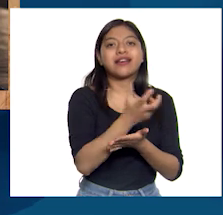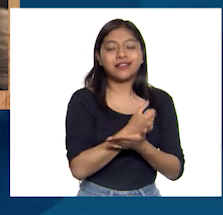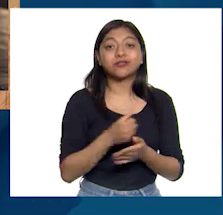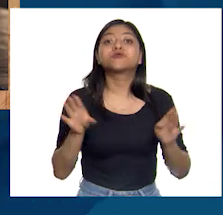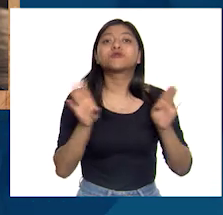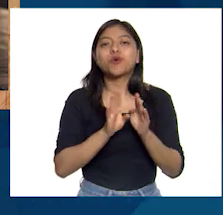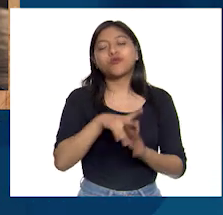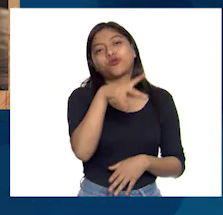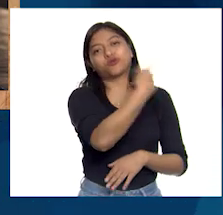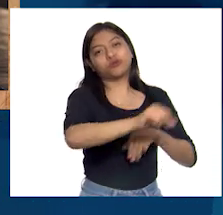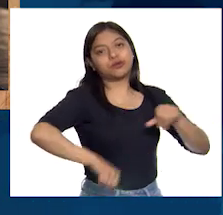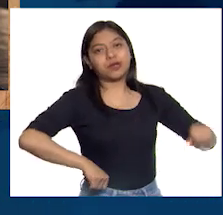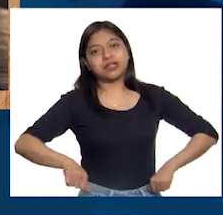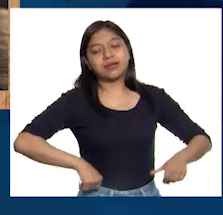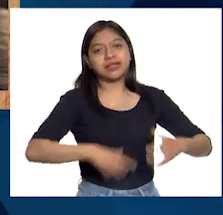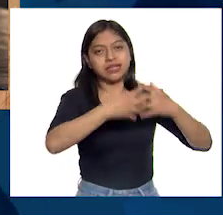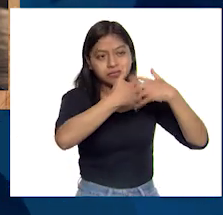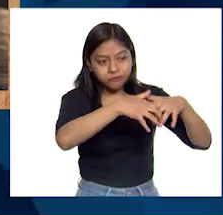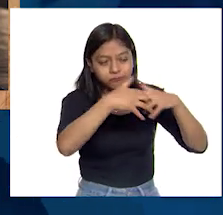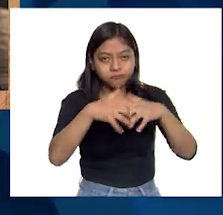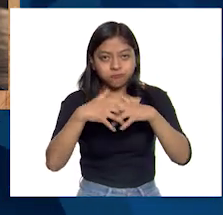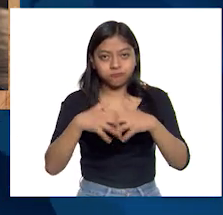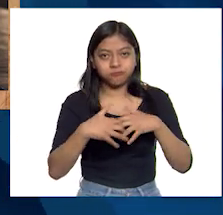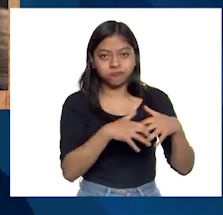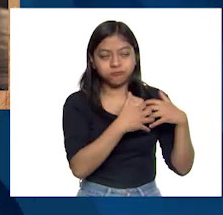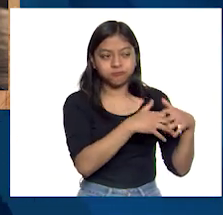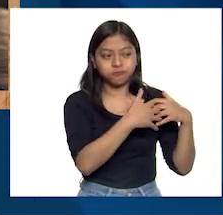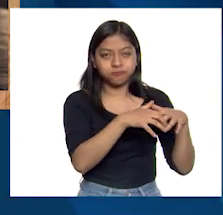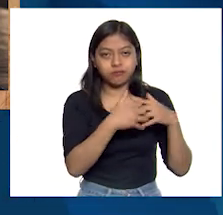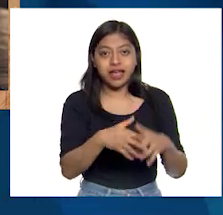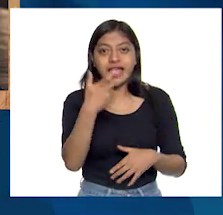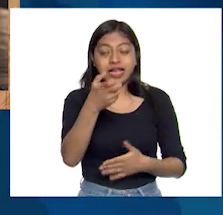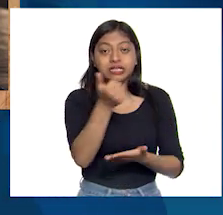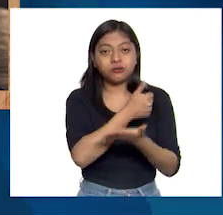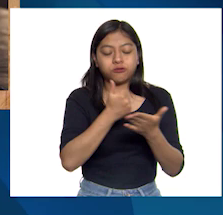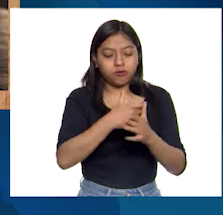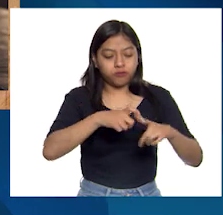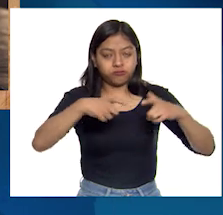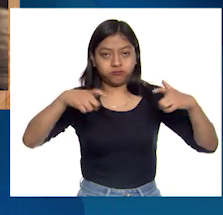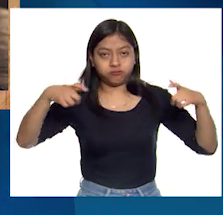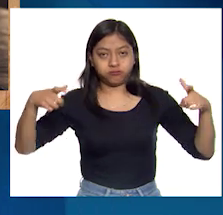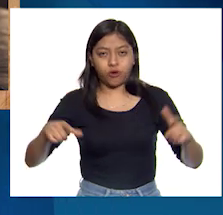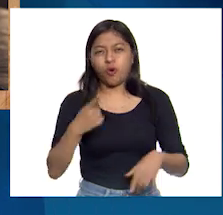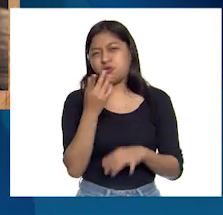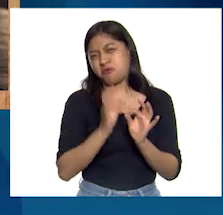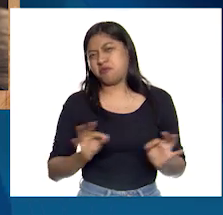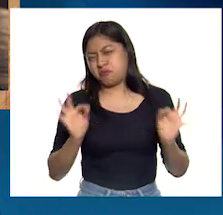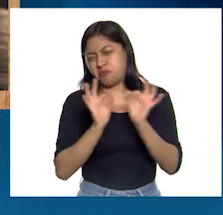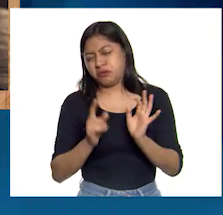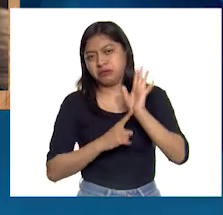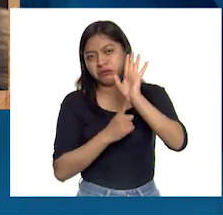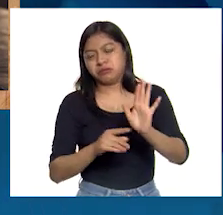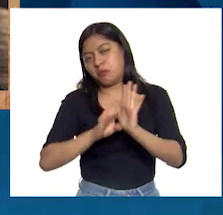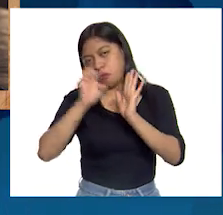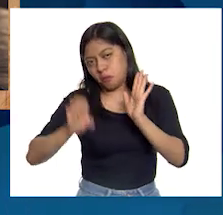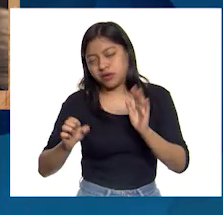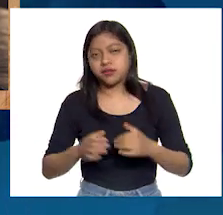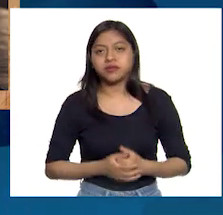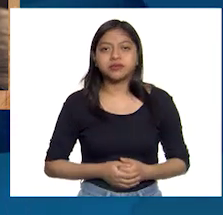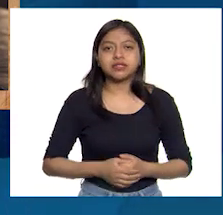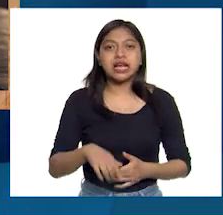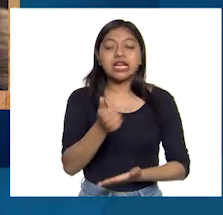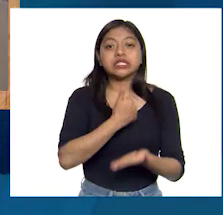las actividades industriales, en las fábricas, que comenzaron a hacer que las ciudades crecieran. Uno de los casos más importantes de crecimiento, por ejemplo, fue el